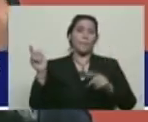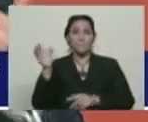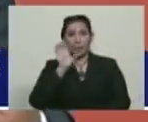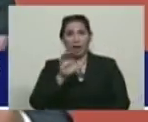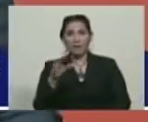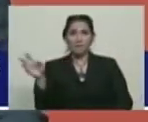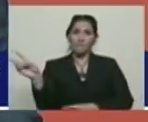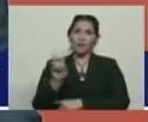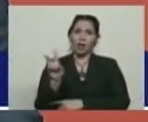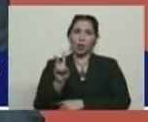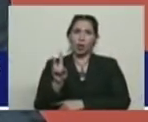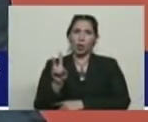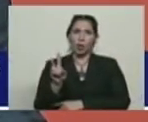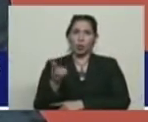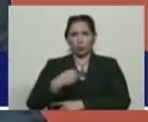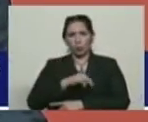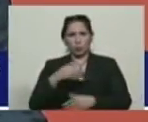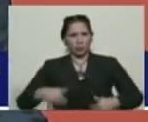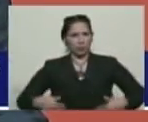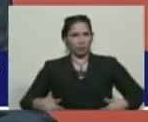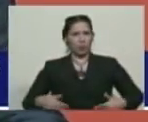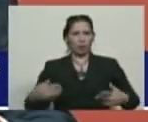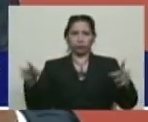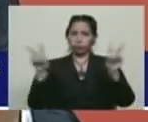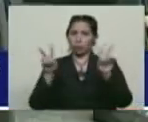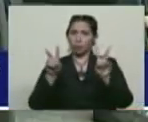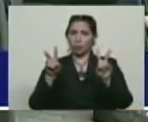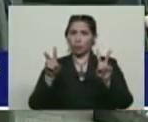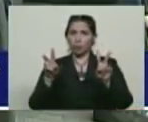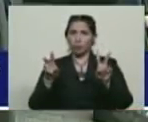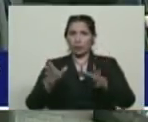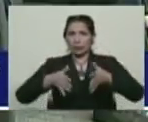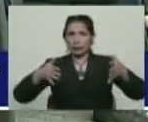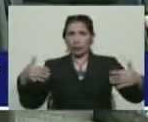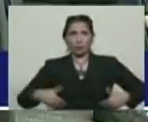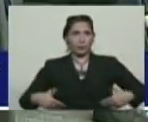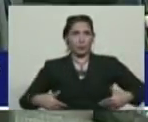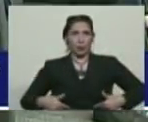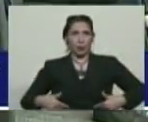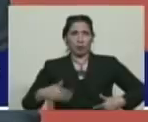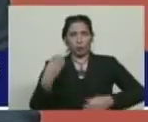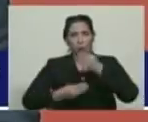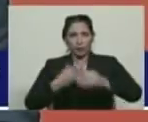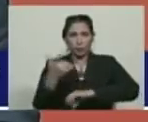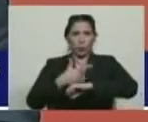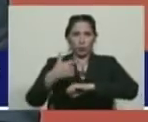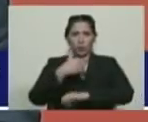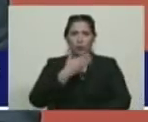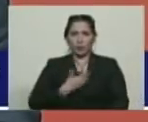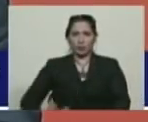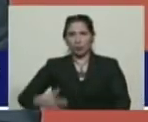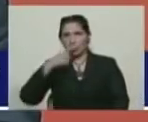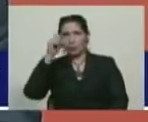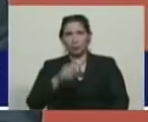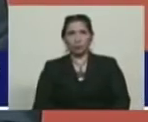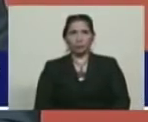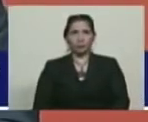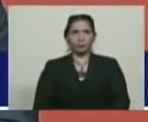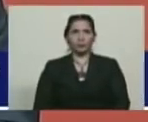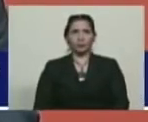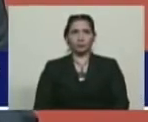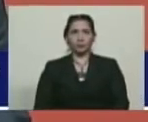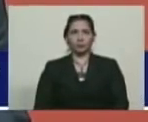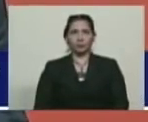el gran esfuerzo que hemos hecho y que ha hecho el gobierno del presidente maduro hubo